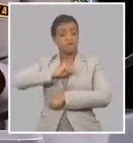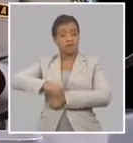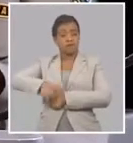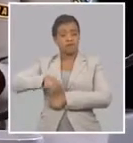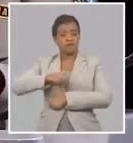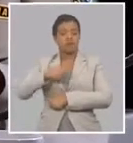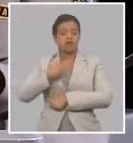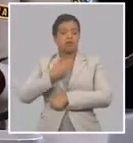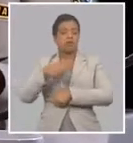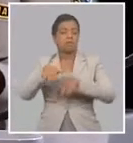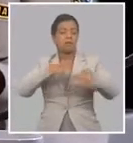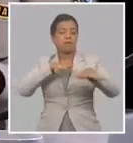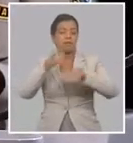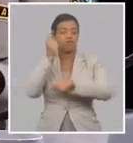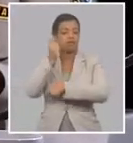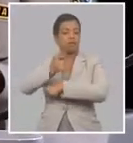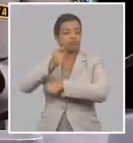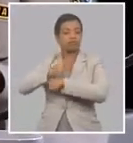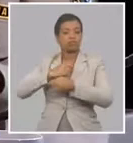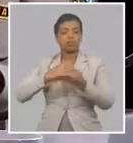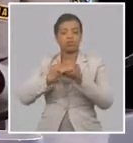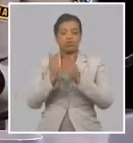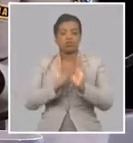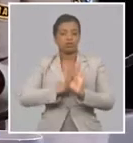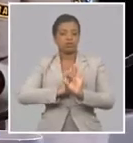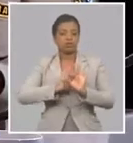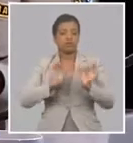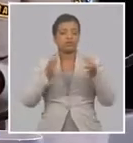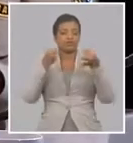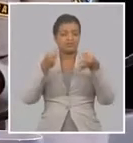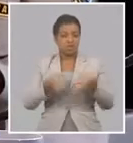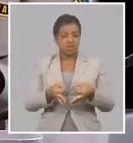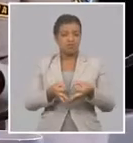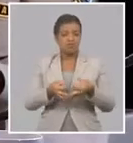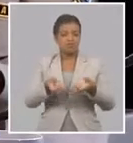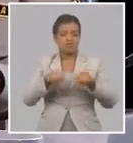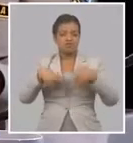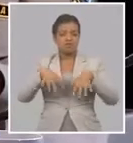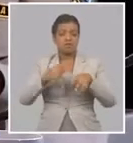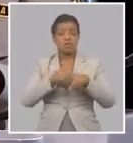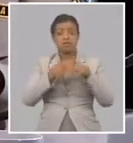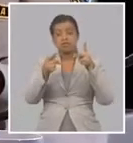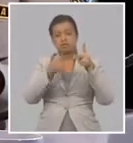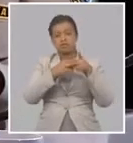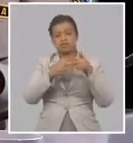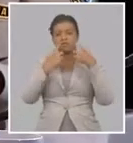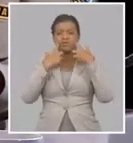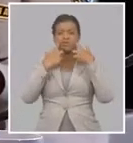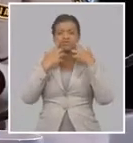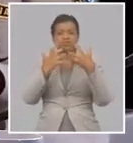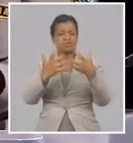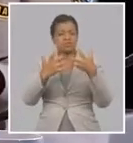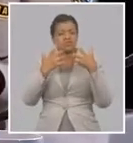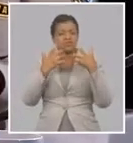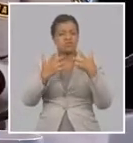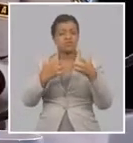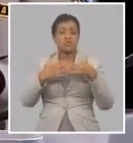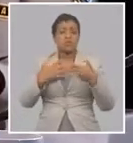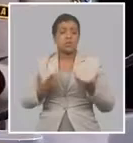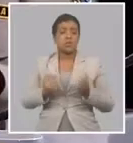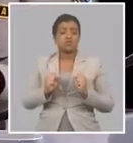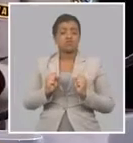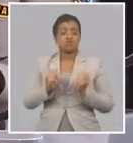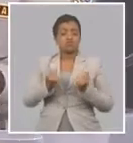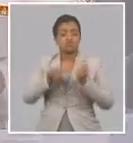de preparación para seguir garantizando la seguridad de nuestra sociedad segundo importante hicimos la implementación de los rigurosos